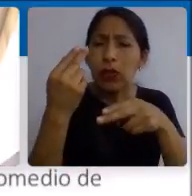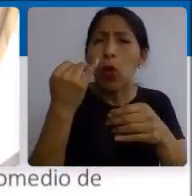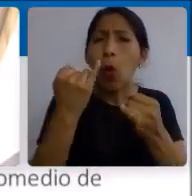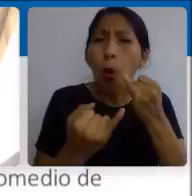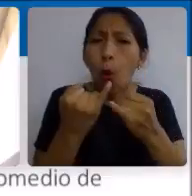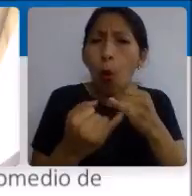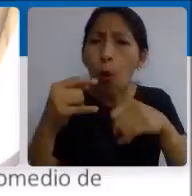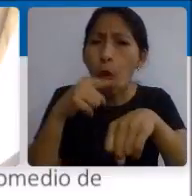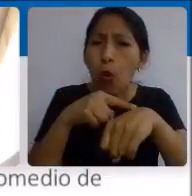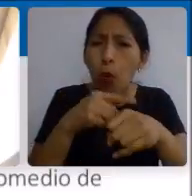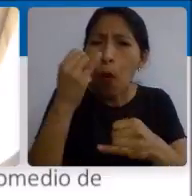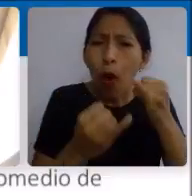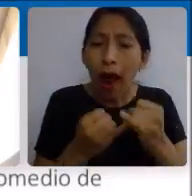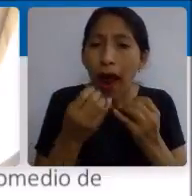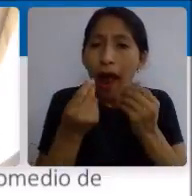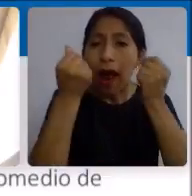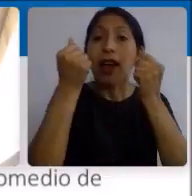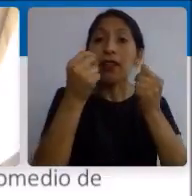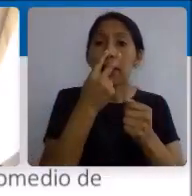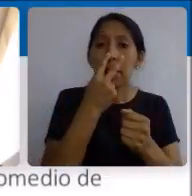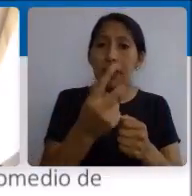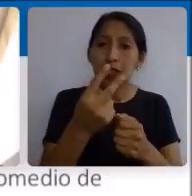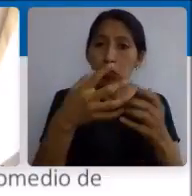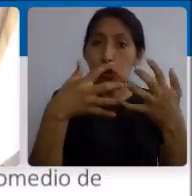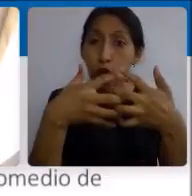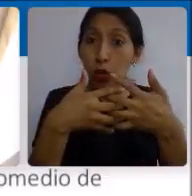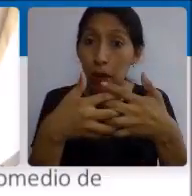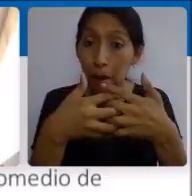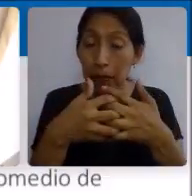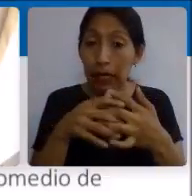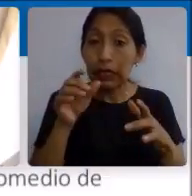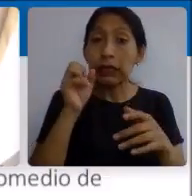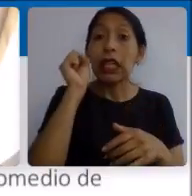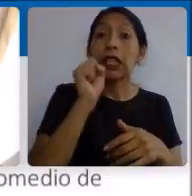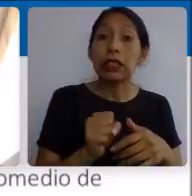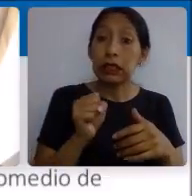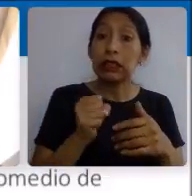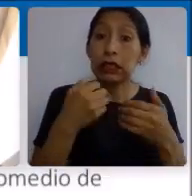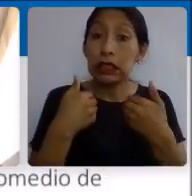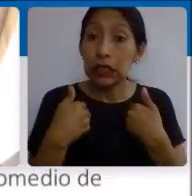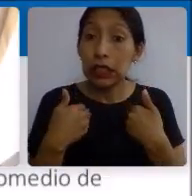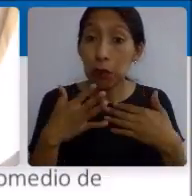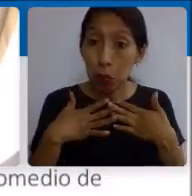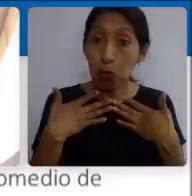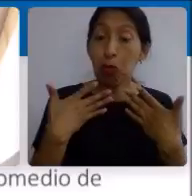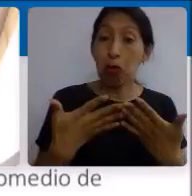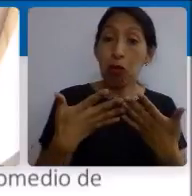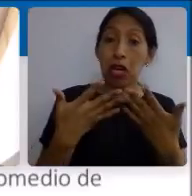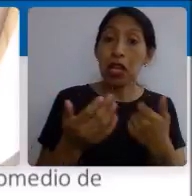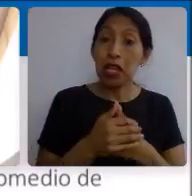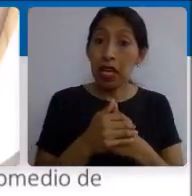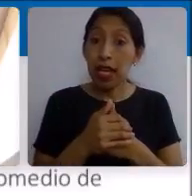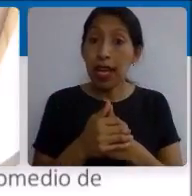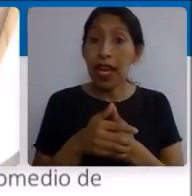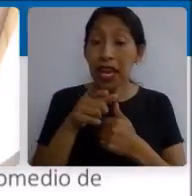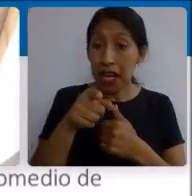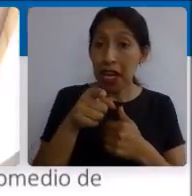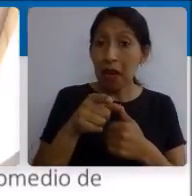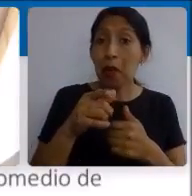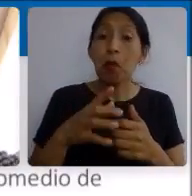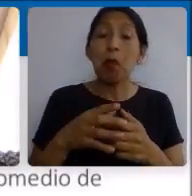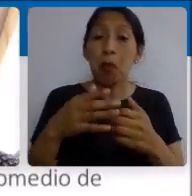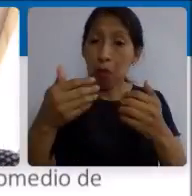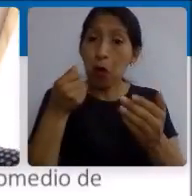su empresa está capacitado para poder realizar estas reservas